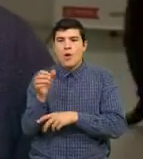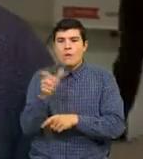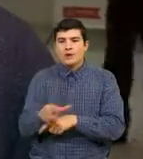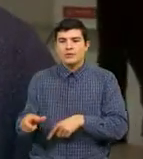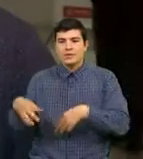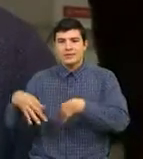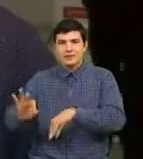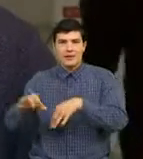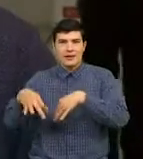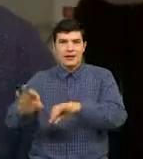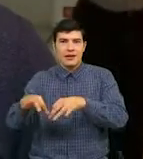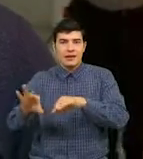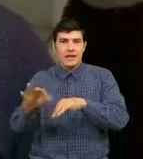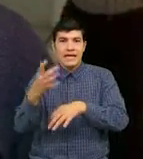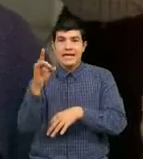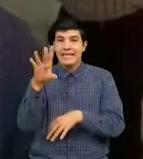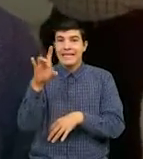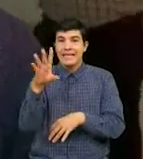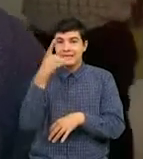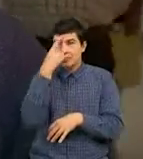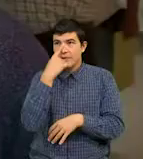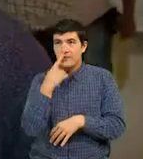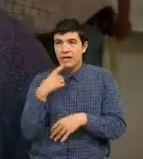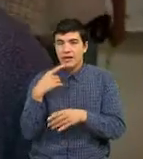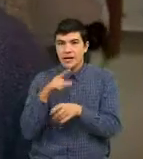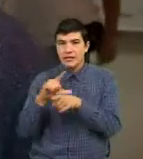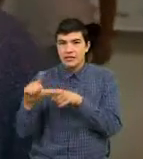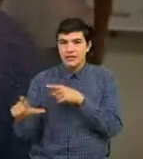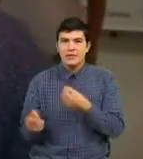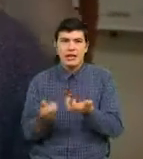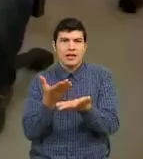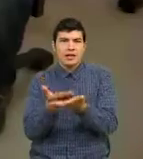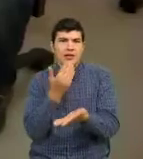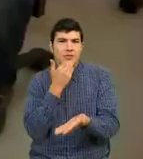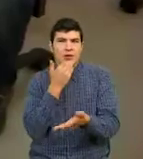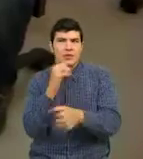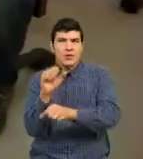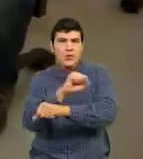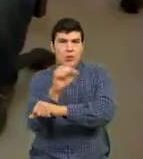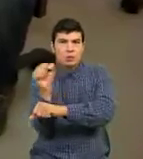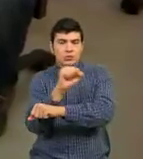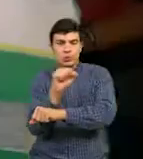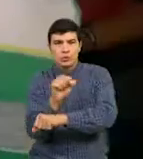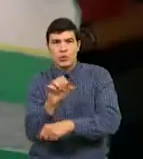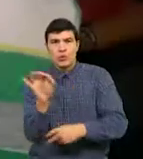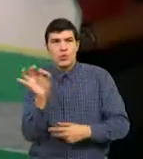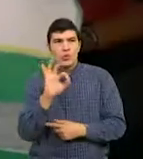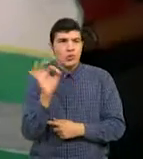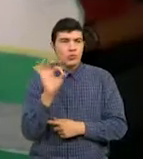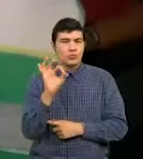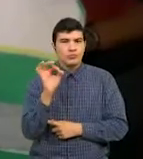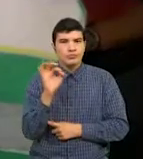de 15 perfiles más que en el transcurso de la semana vamos a ofrecer, como lo son conductores, como lo son